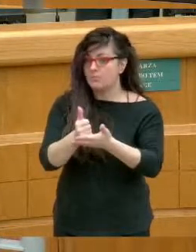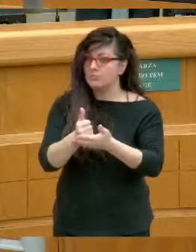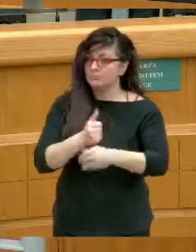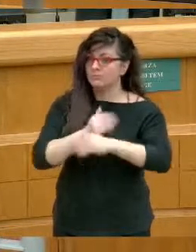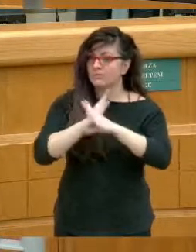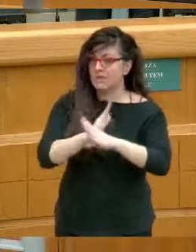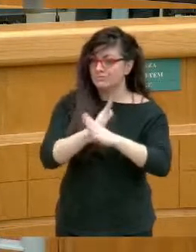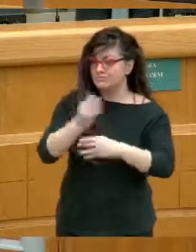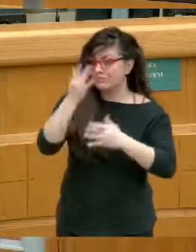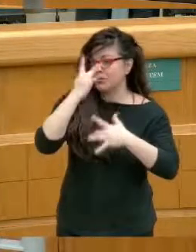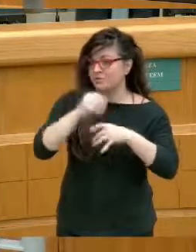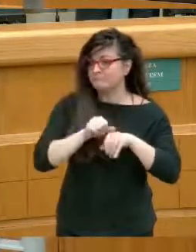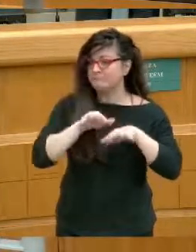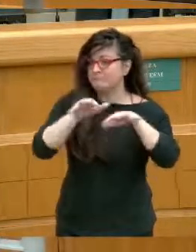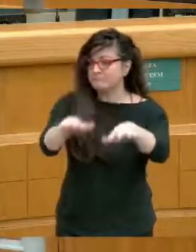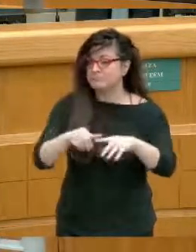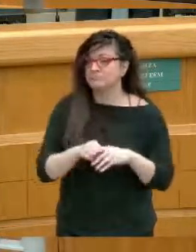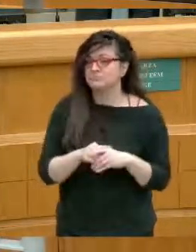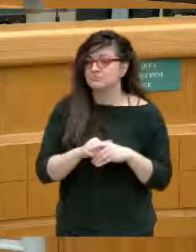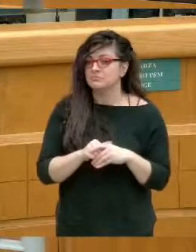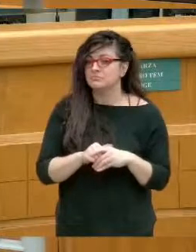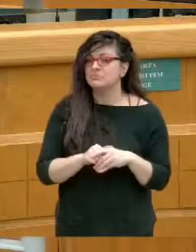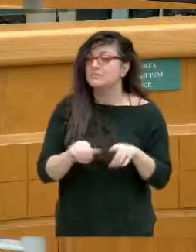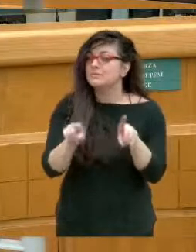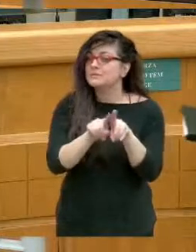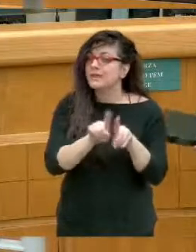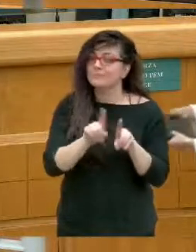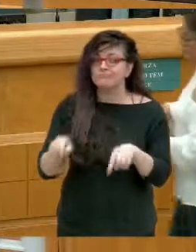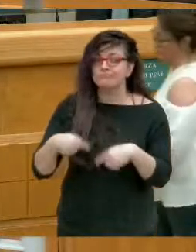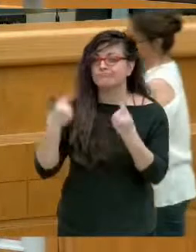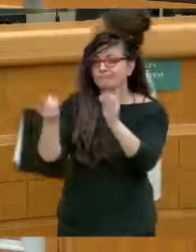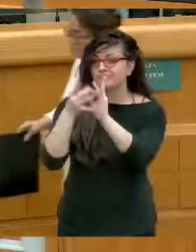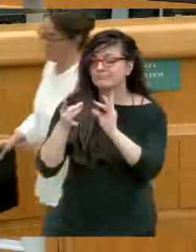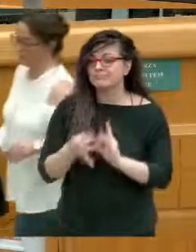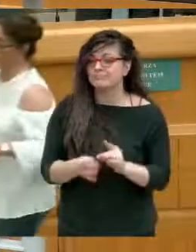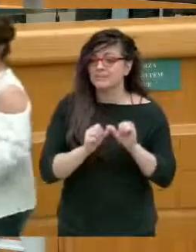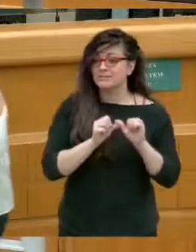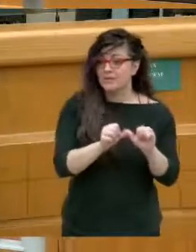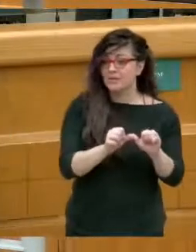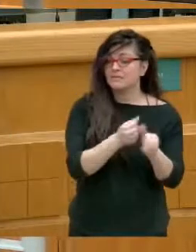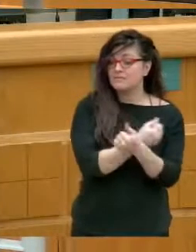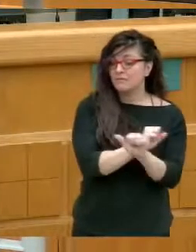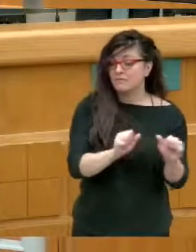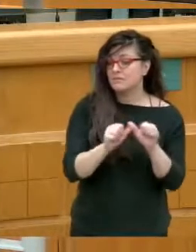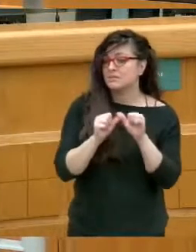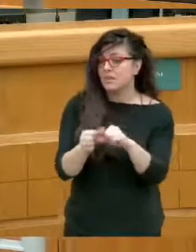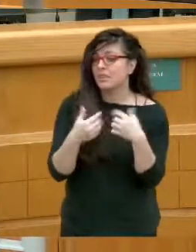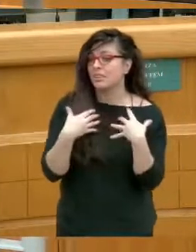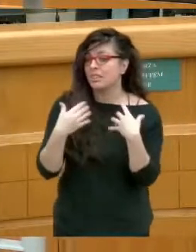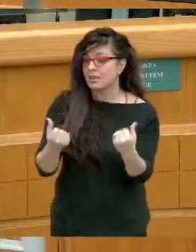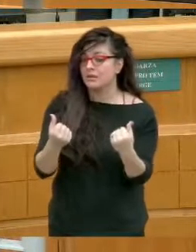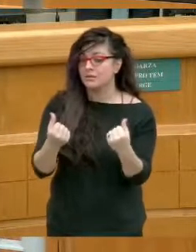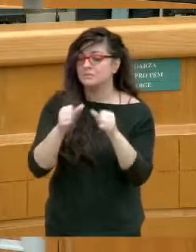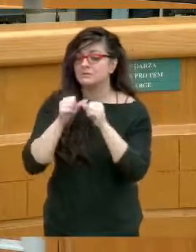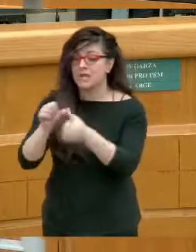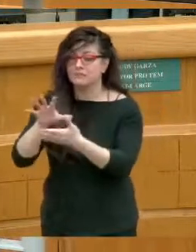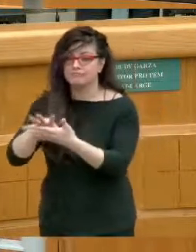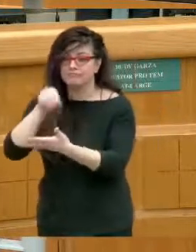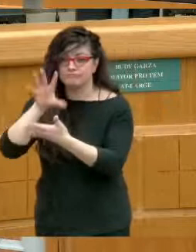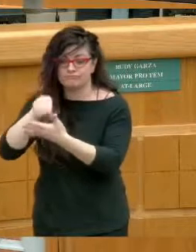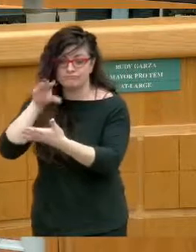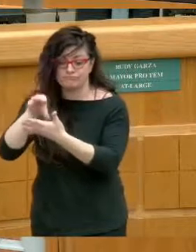Las pruebas para detectar el coronavirus continúan llevándose a cabo en la comunidad en varios lugares. Si tienes síntomas, llama a los equipos de la unidad de pruebas móviles